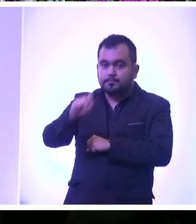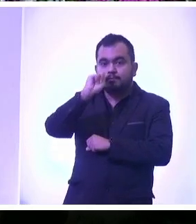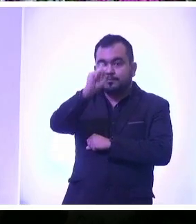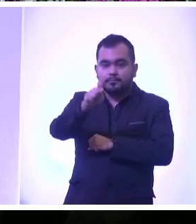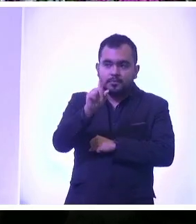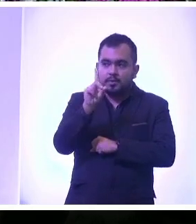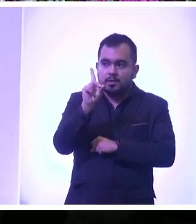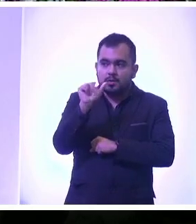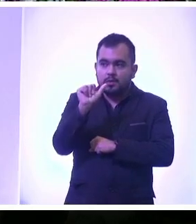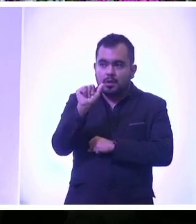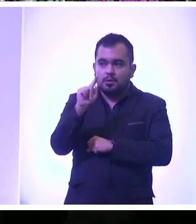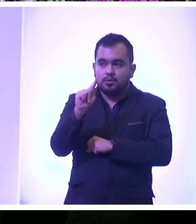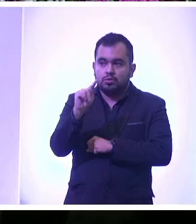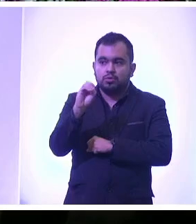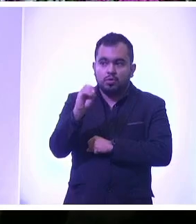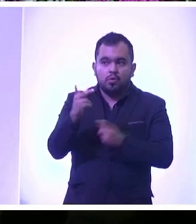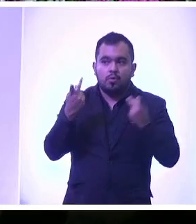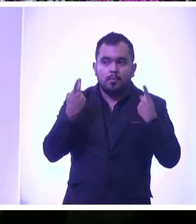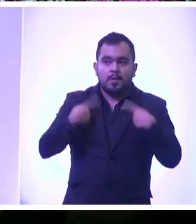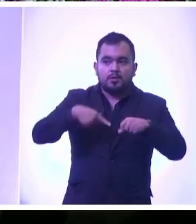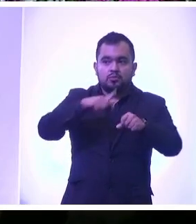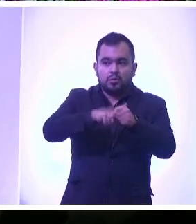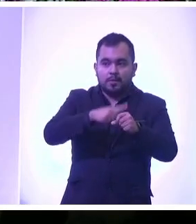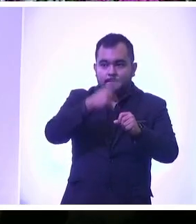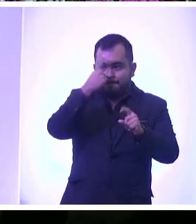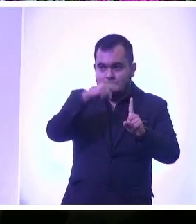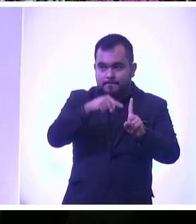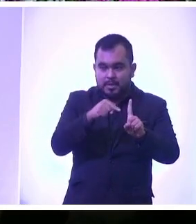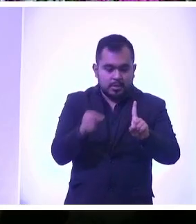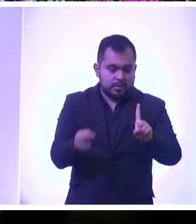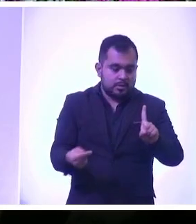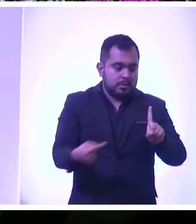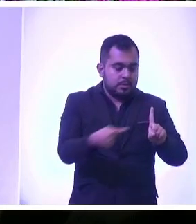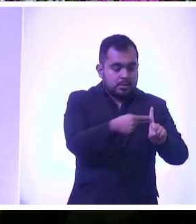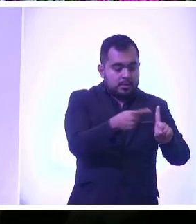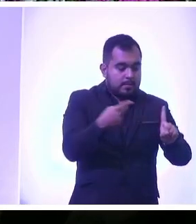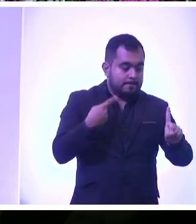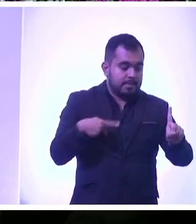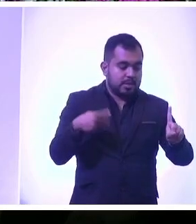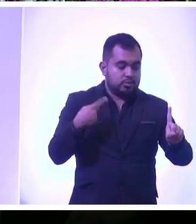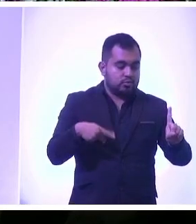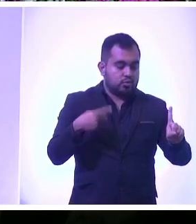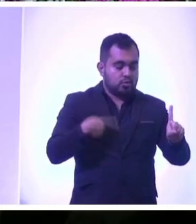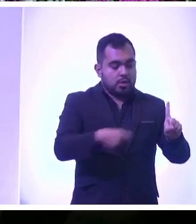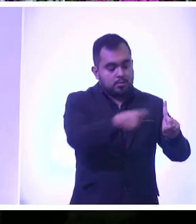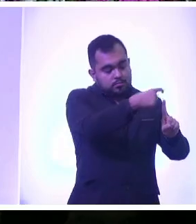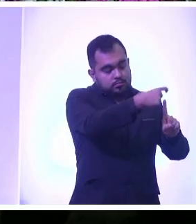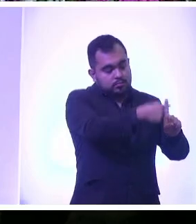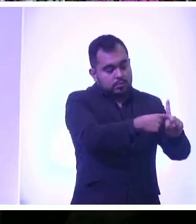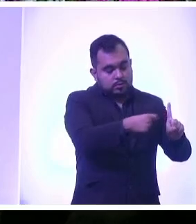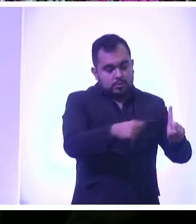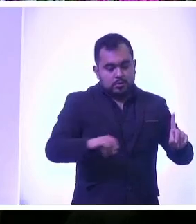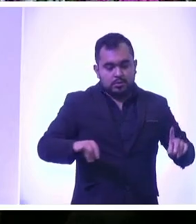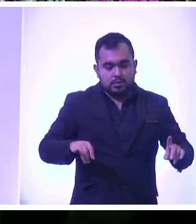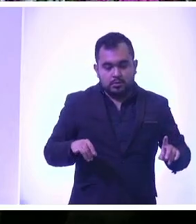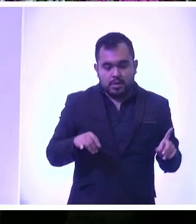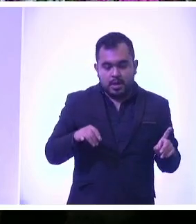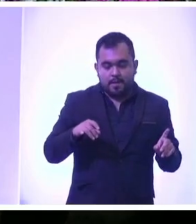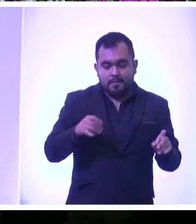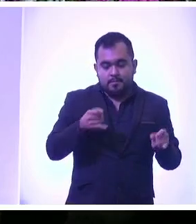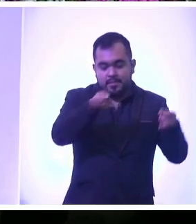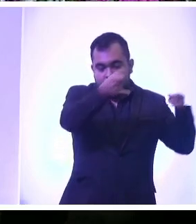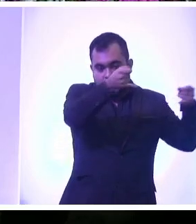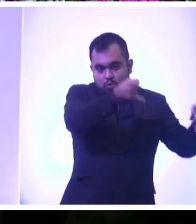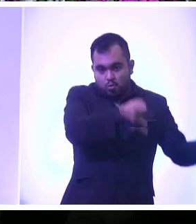te permite individualizar a una a una persona o valga la redundancia a un individuo